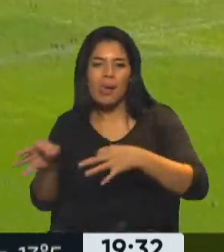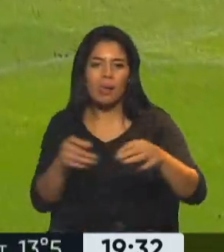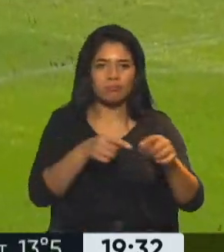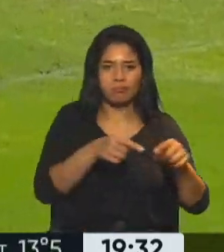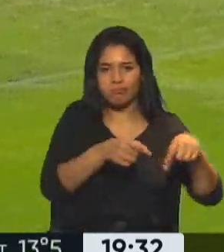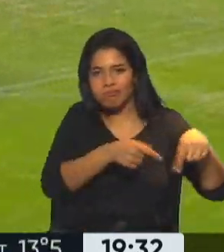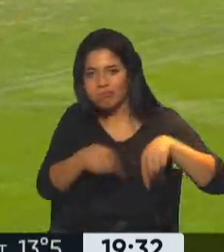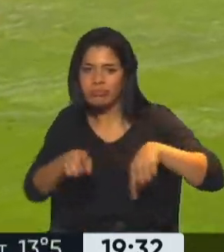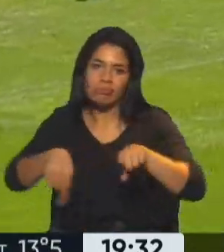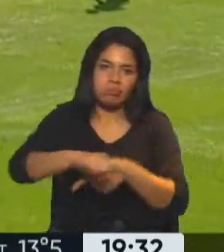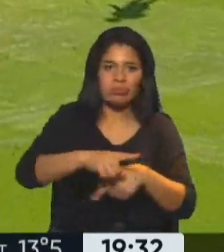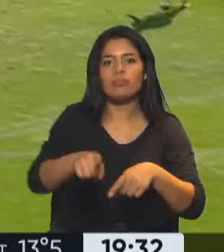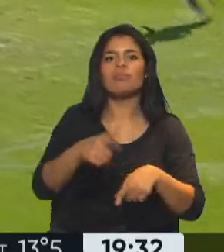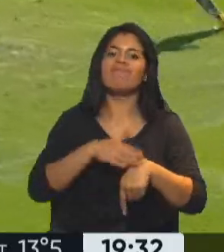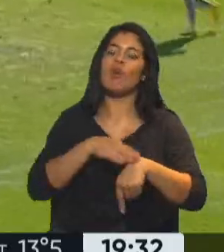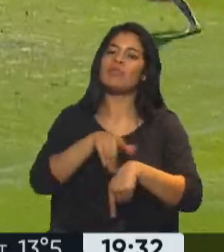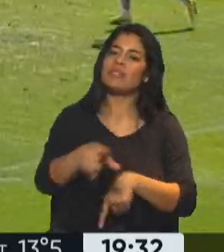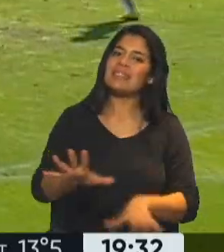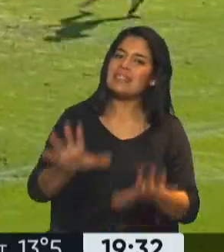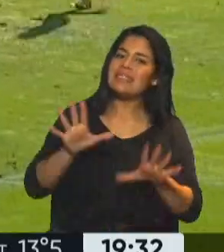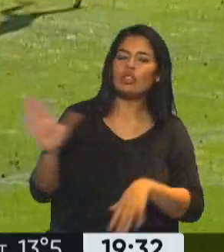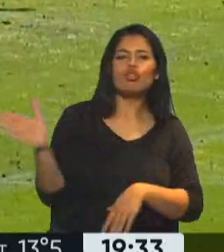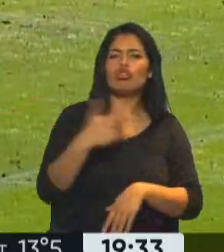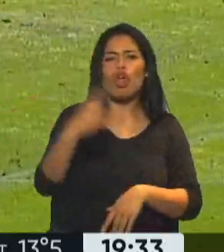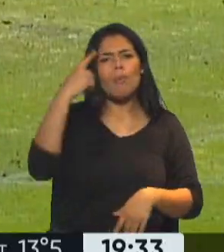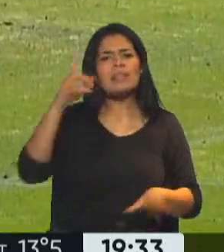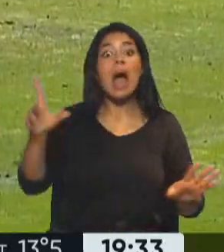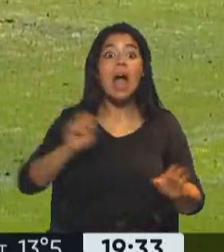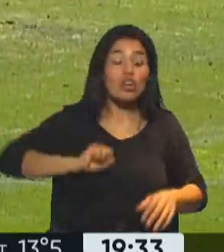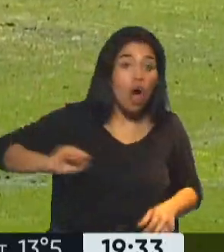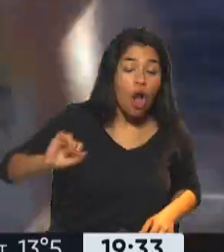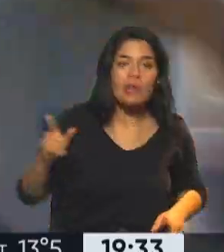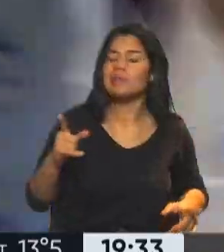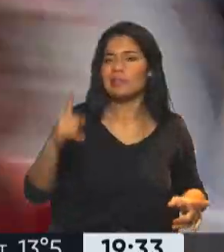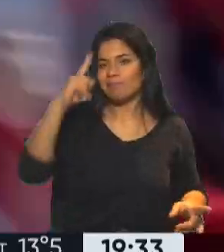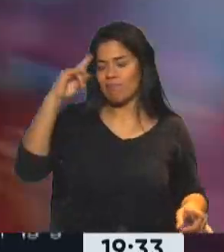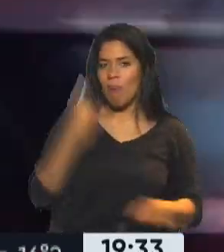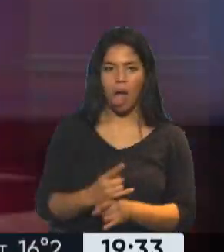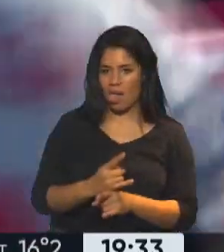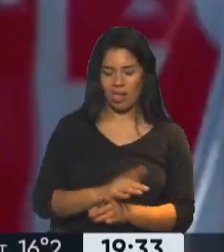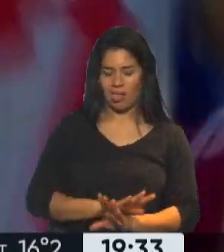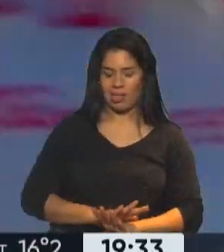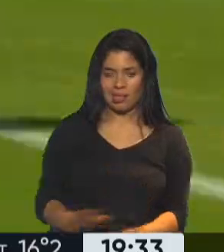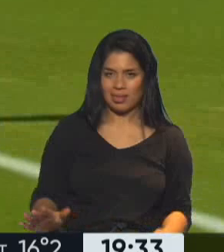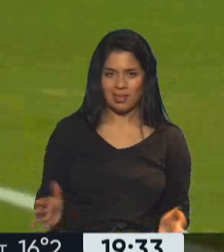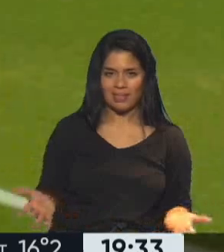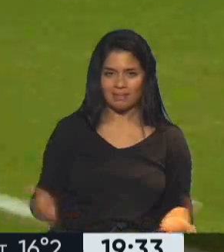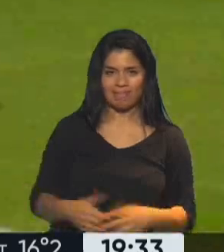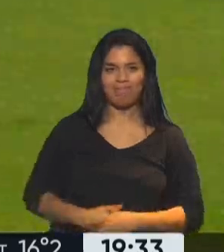aunque en ese momento todos creían que era gol. De cabeza, Agüero termina